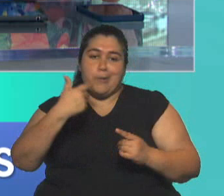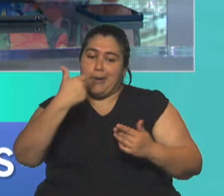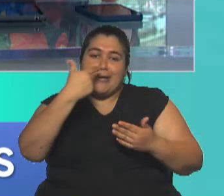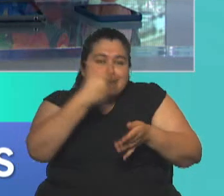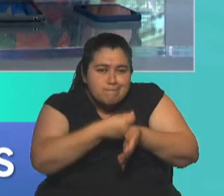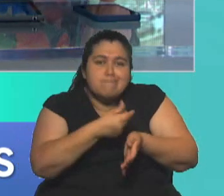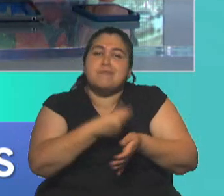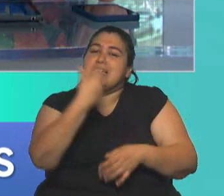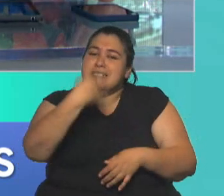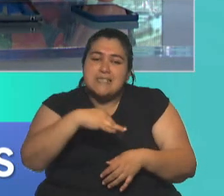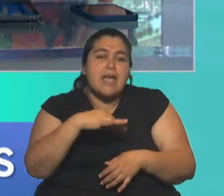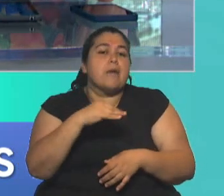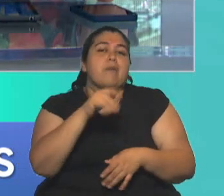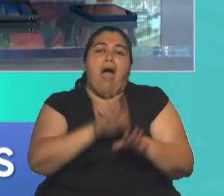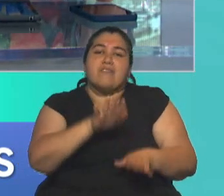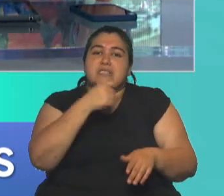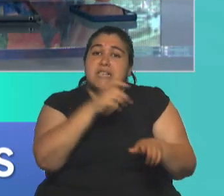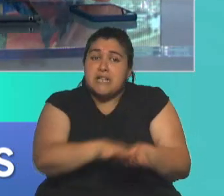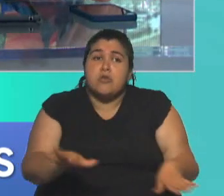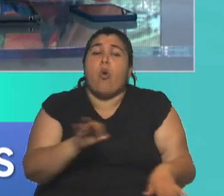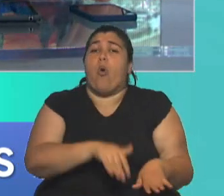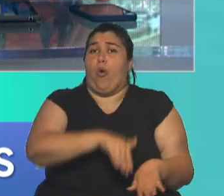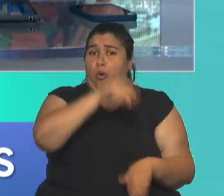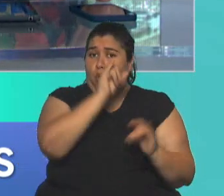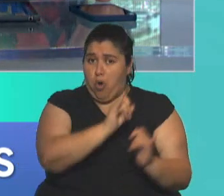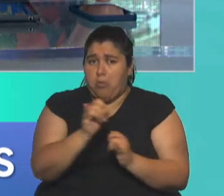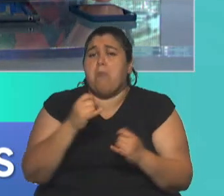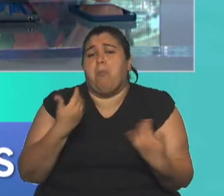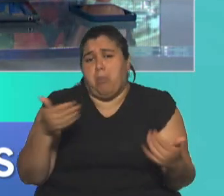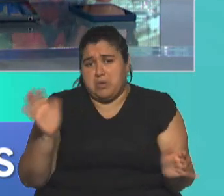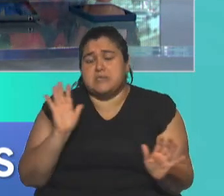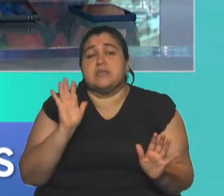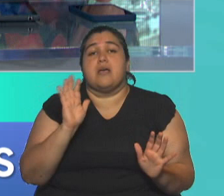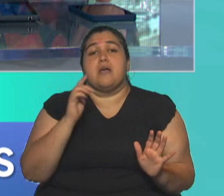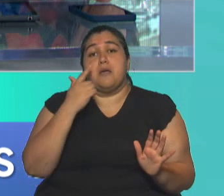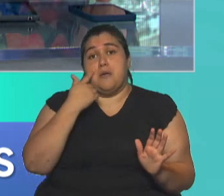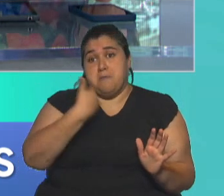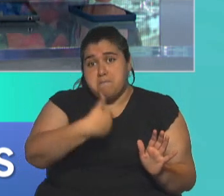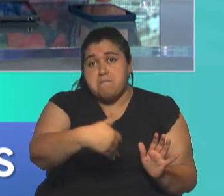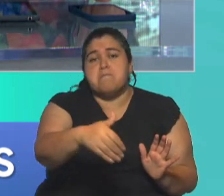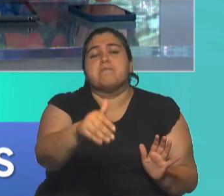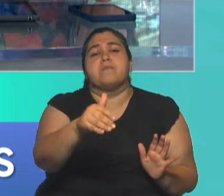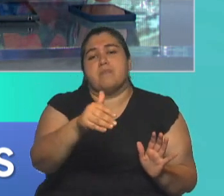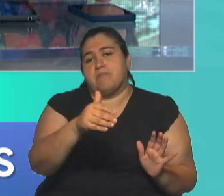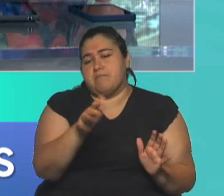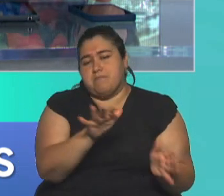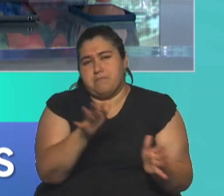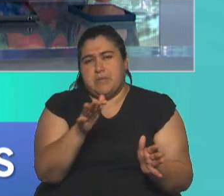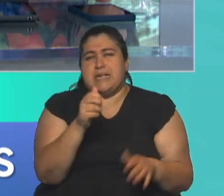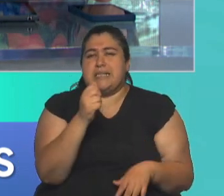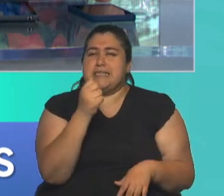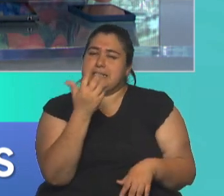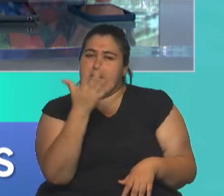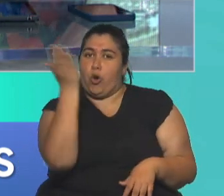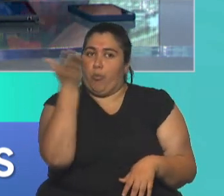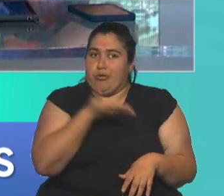se manifiesta ya en la niñez o en la adolescencia, puede haber casos más adelante, son alrededor del